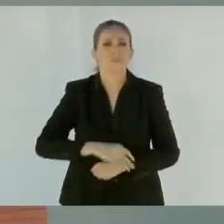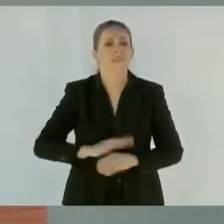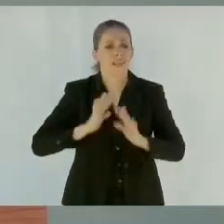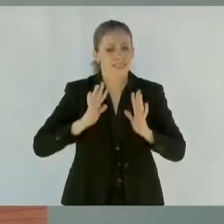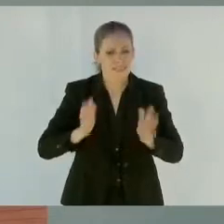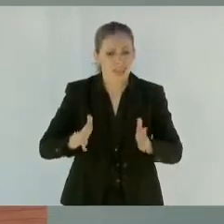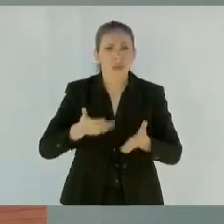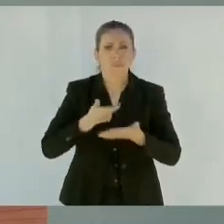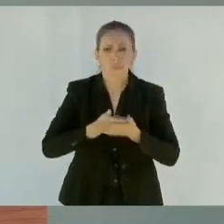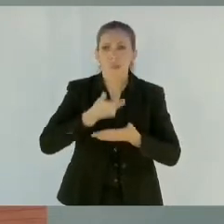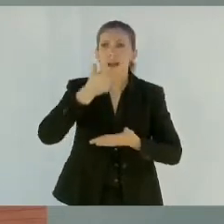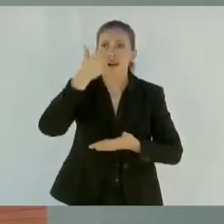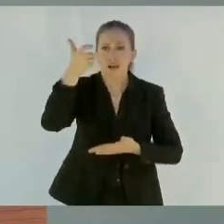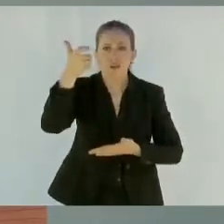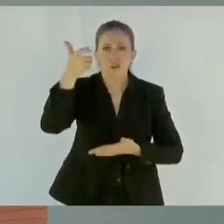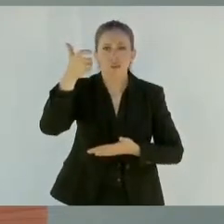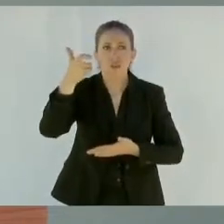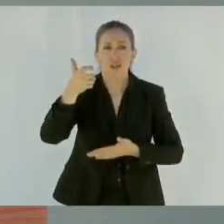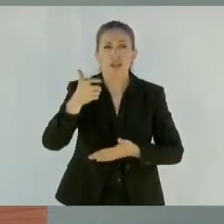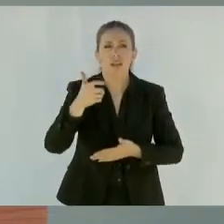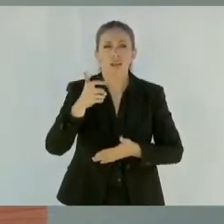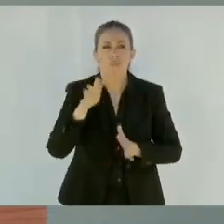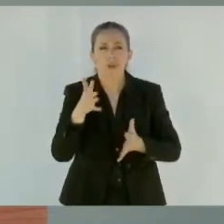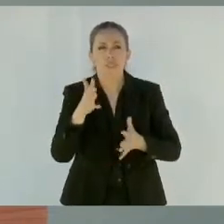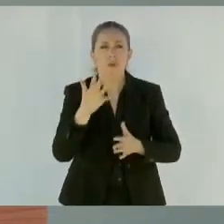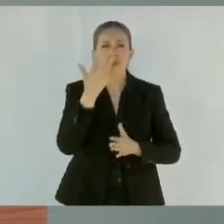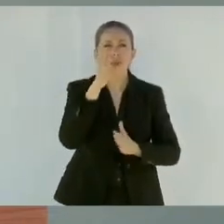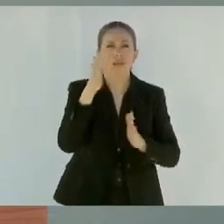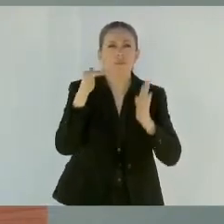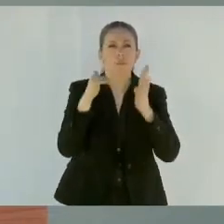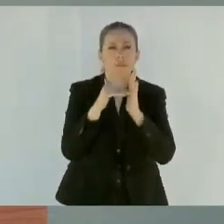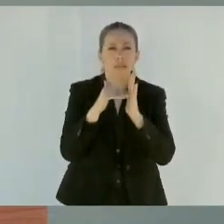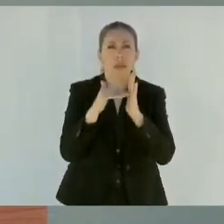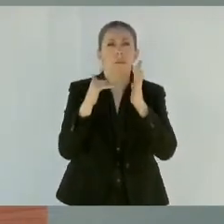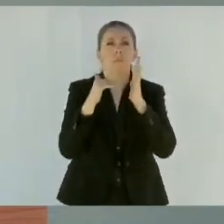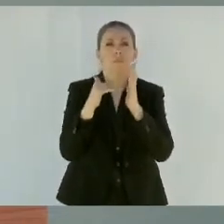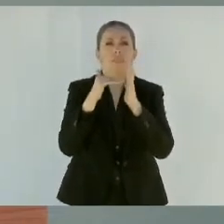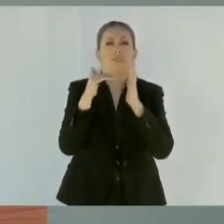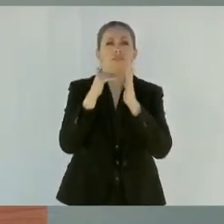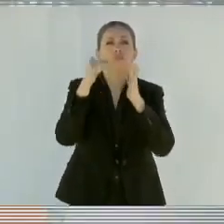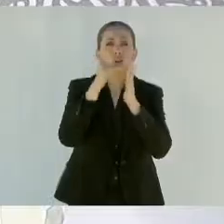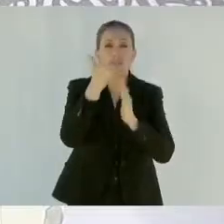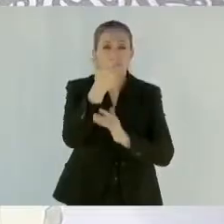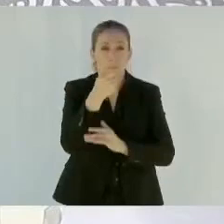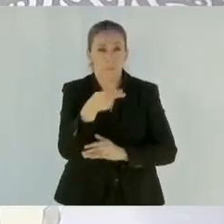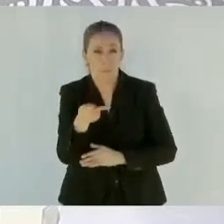entregado cerca de 10,000 millones de pesos de anticipos.